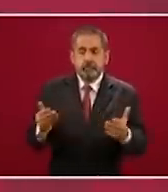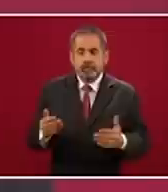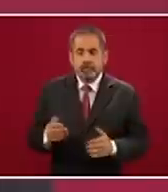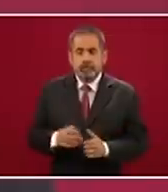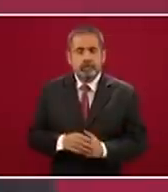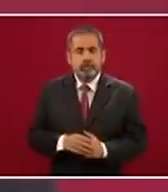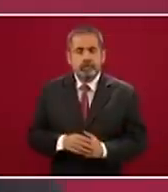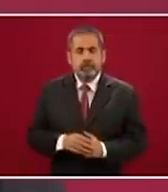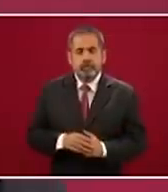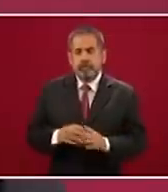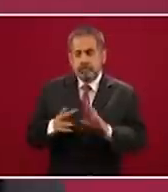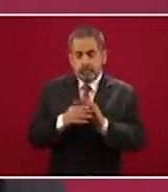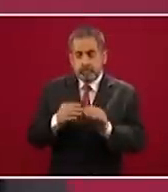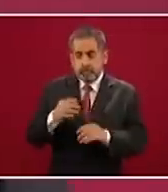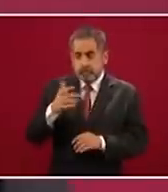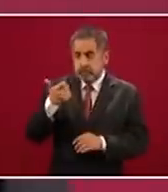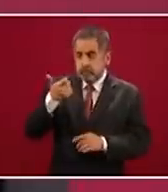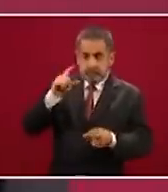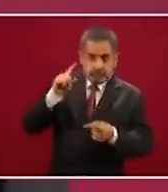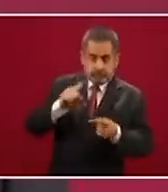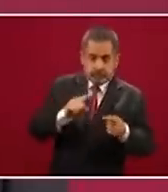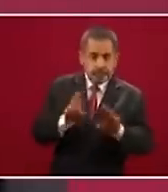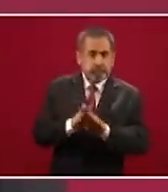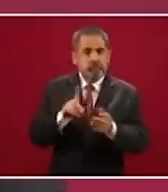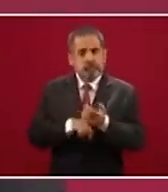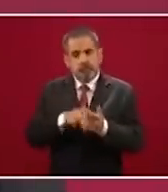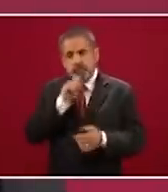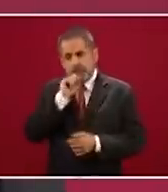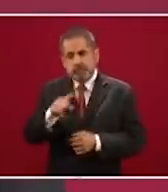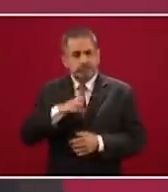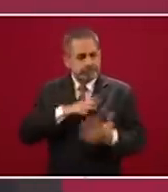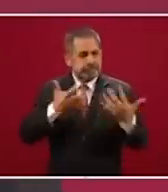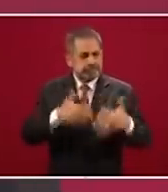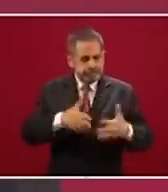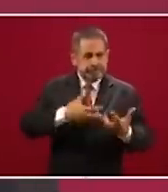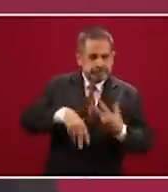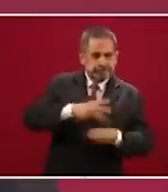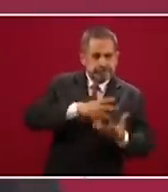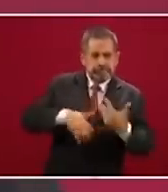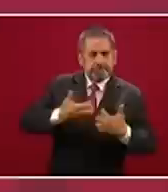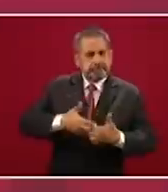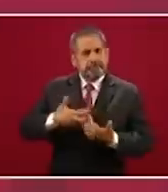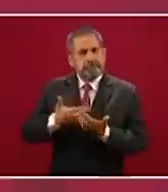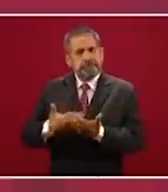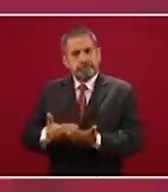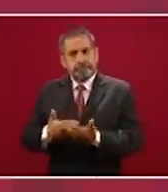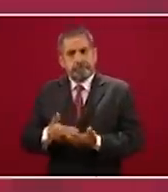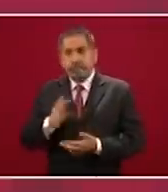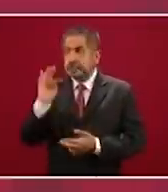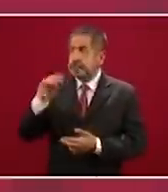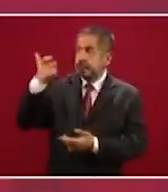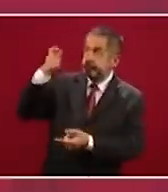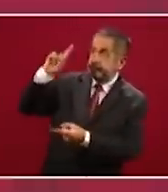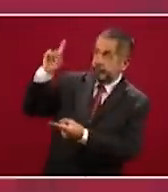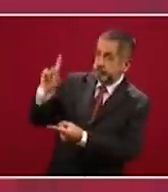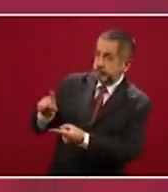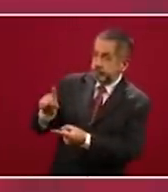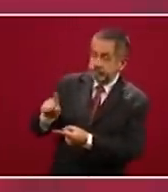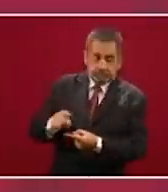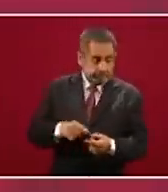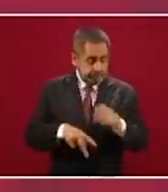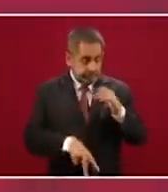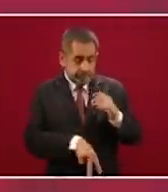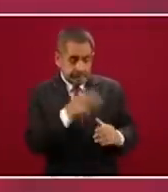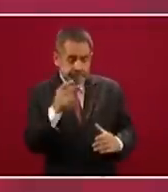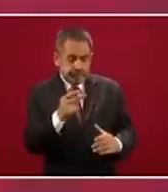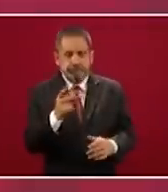se cayeron los precios, pero tenemos producción. Imagínense, se caen los precios y no tenemos